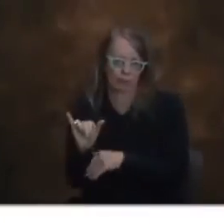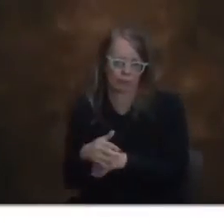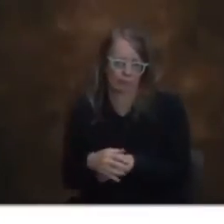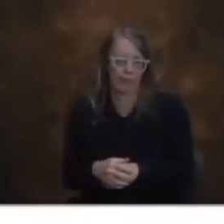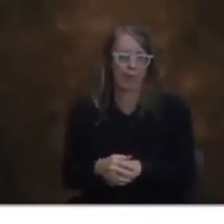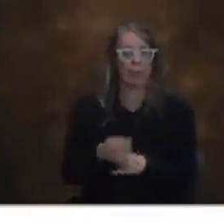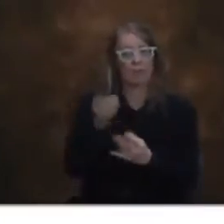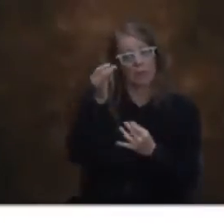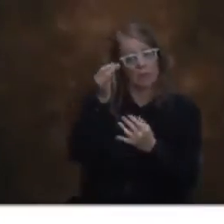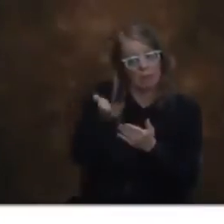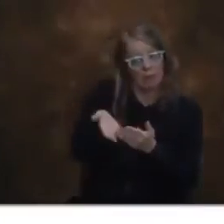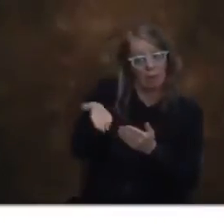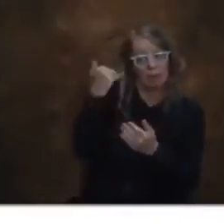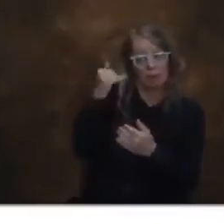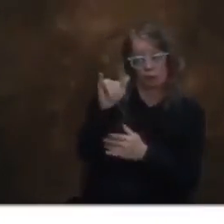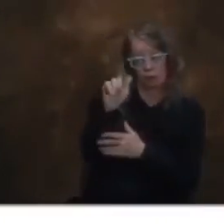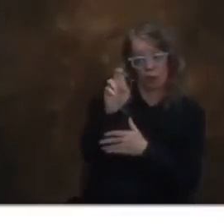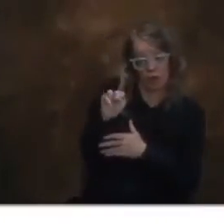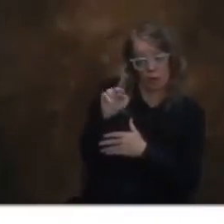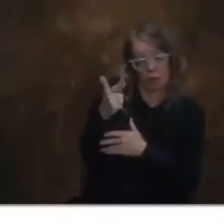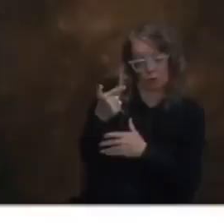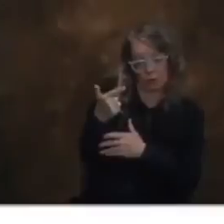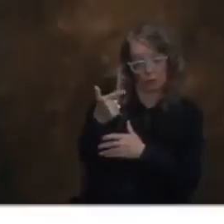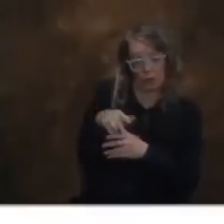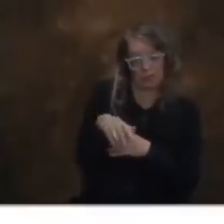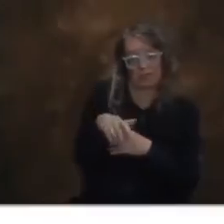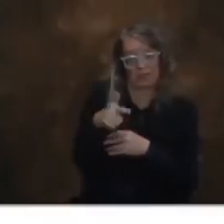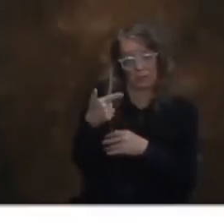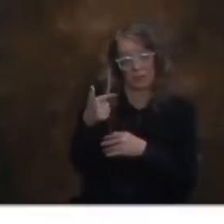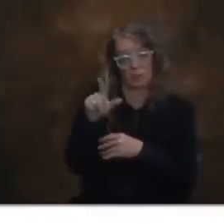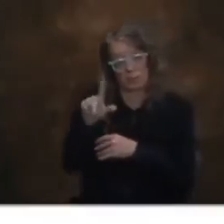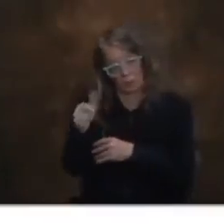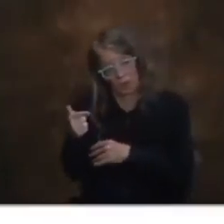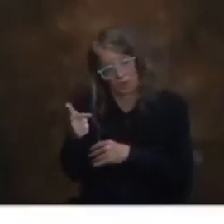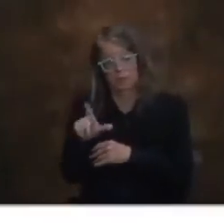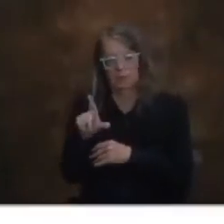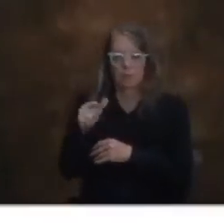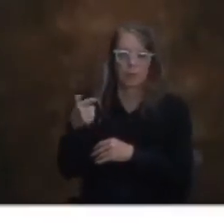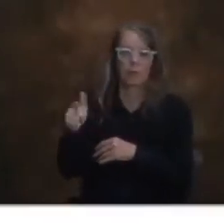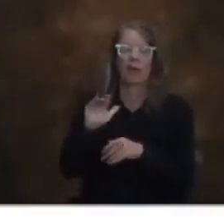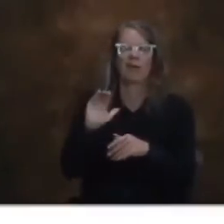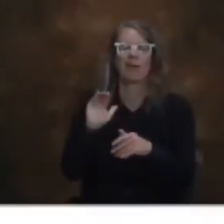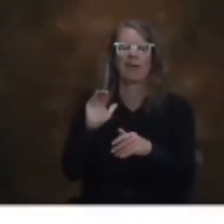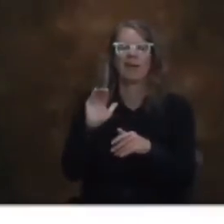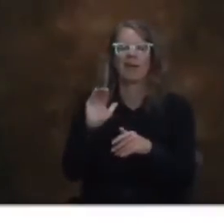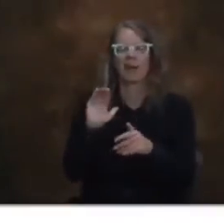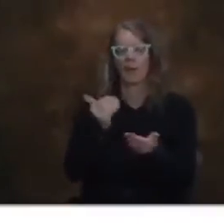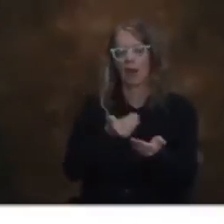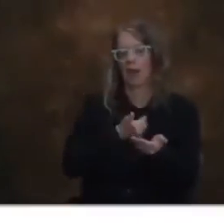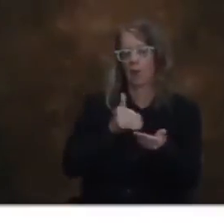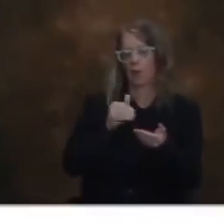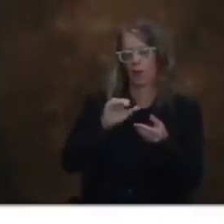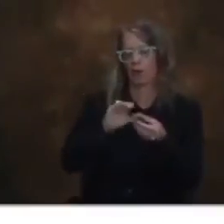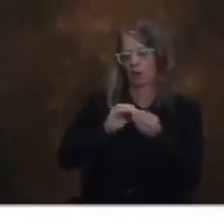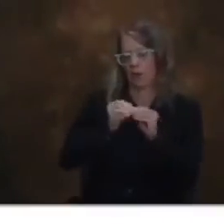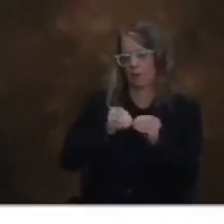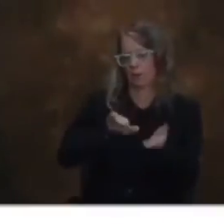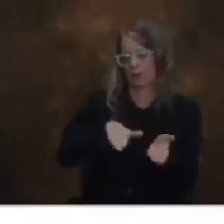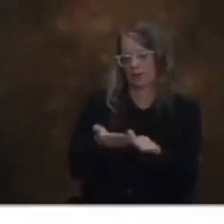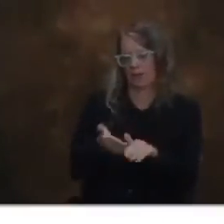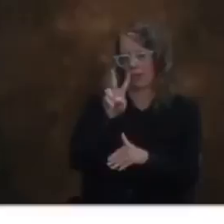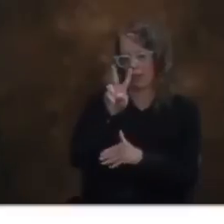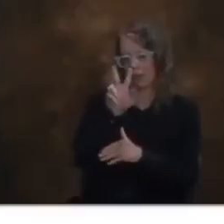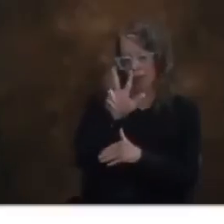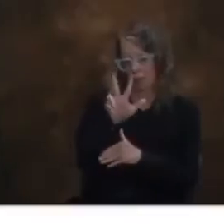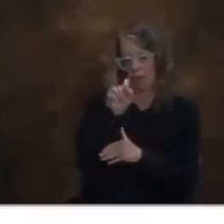bien estamos viendo los bienes que vimos en enero cuando la tasa de muertes era del 12% por cada 100.000 personas por semana la tasa de muertes ha